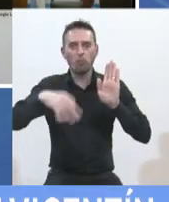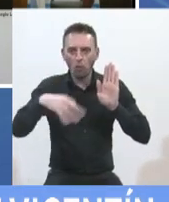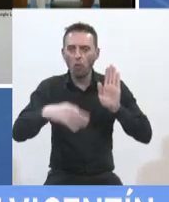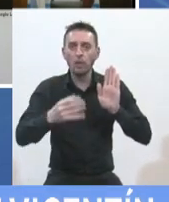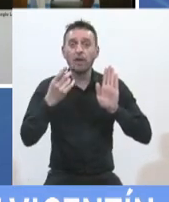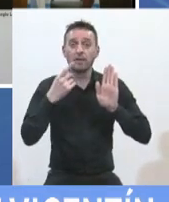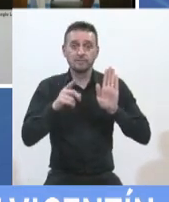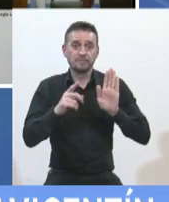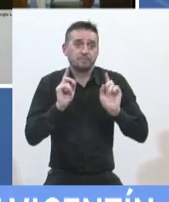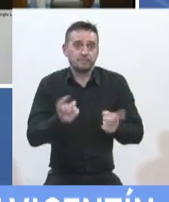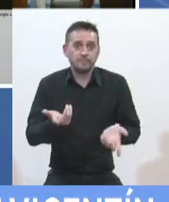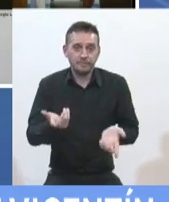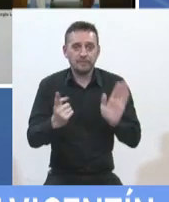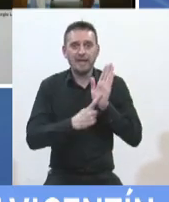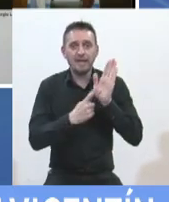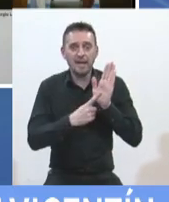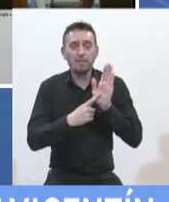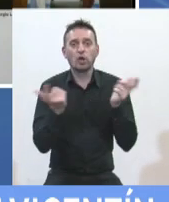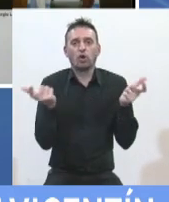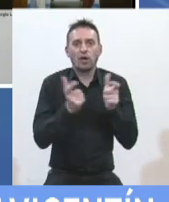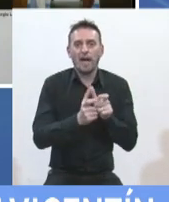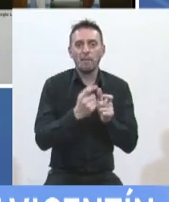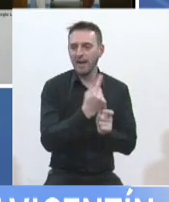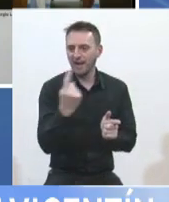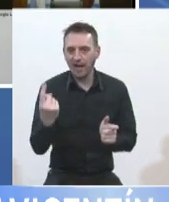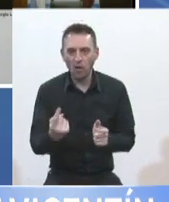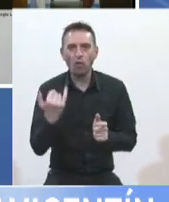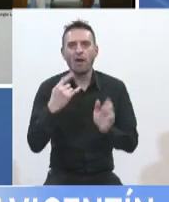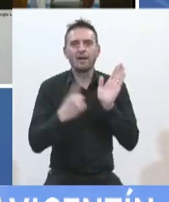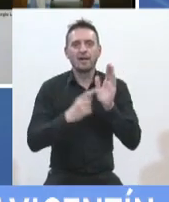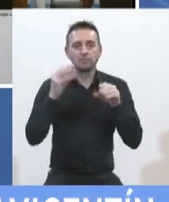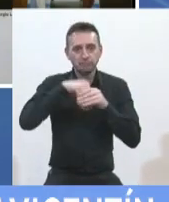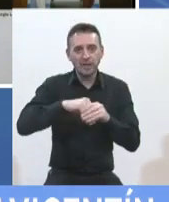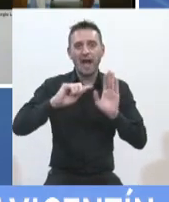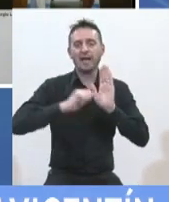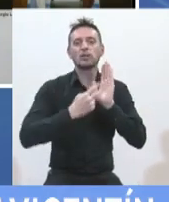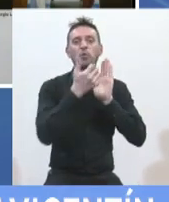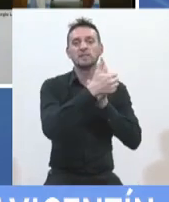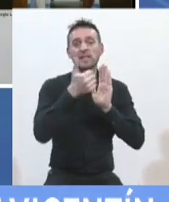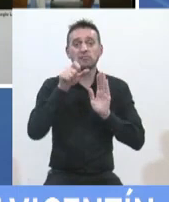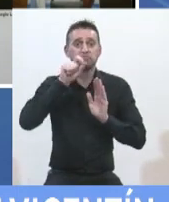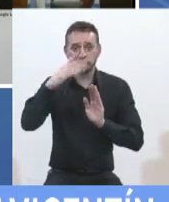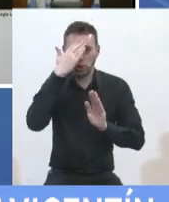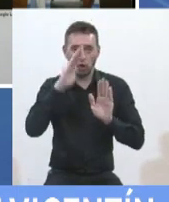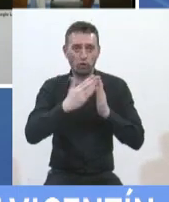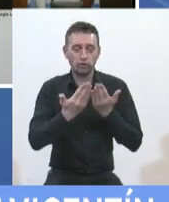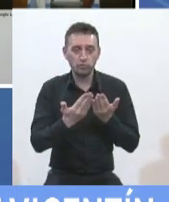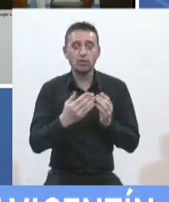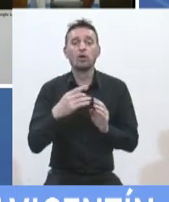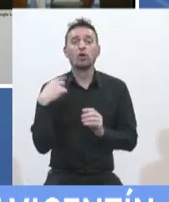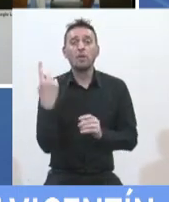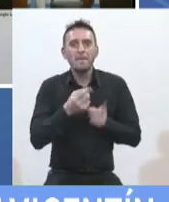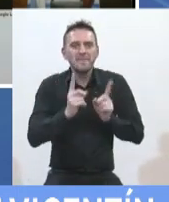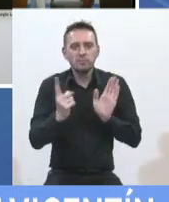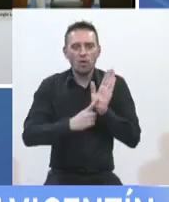de hecho el reglamento o que cada cámara sea su propio reglamento está en el artículo 66 de nuestra constitución de hecho nuestro